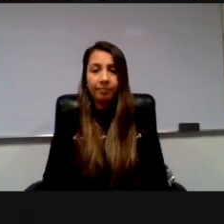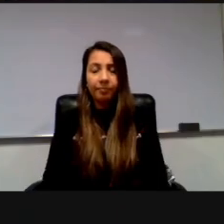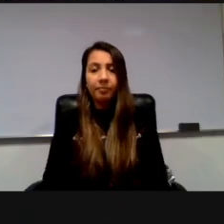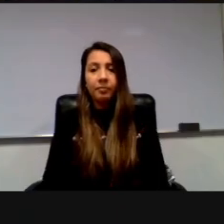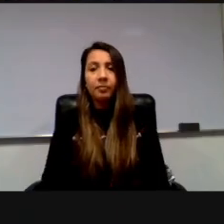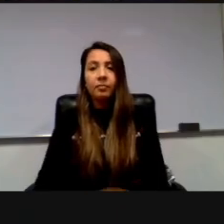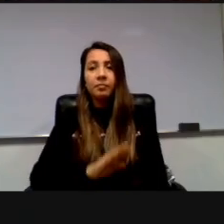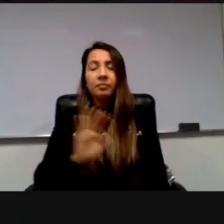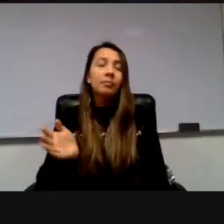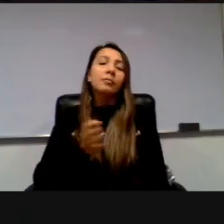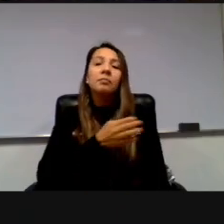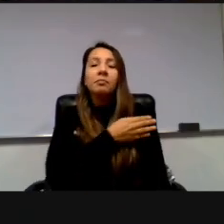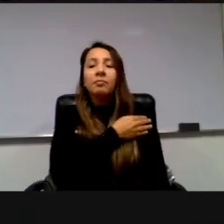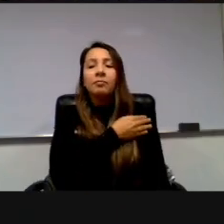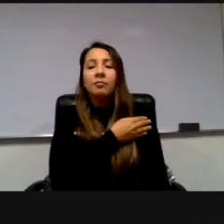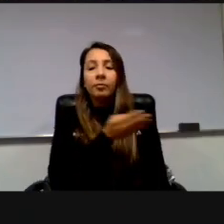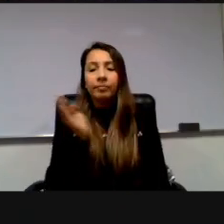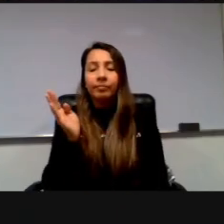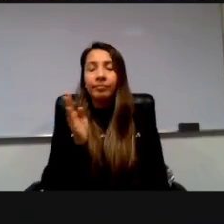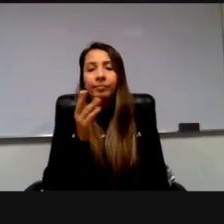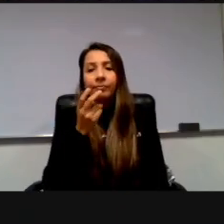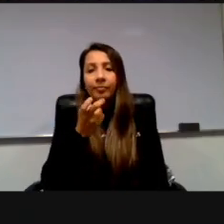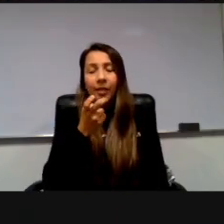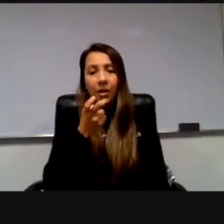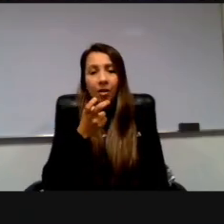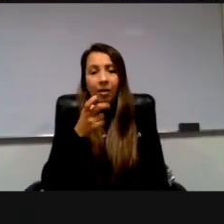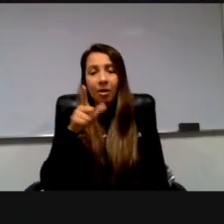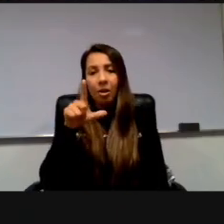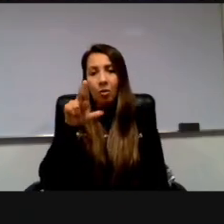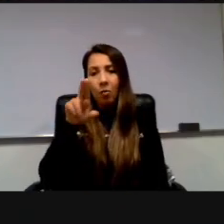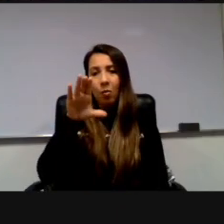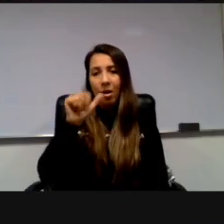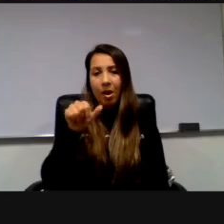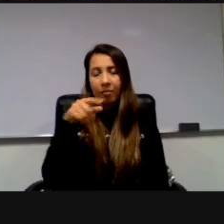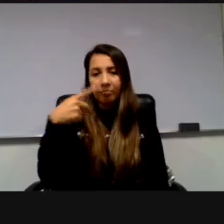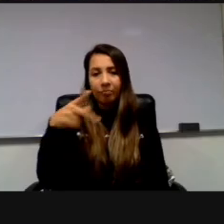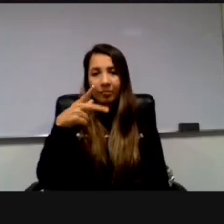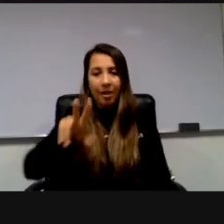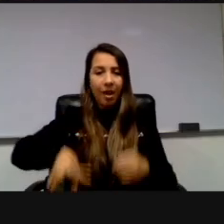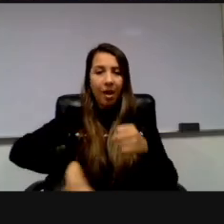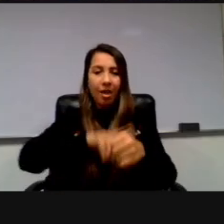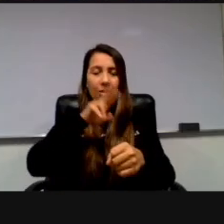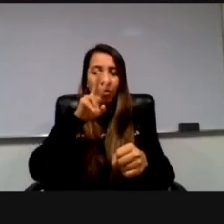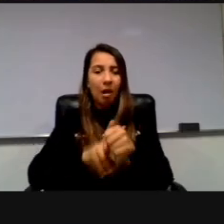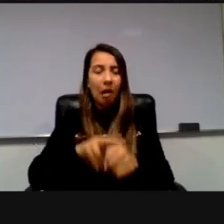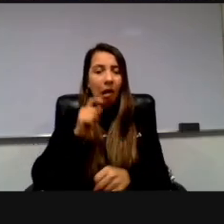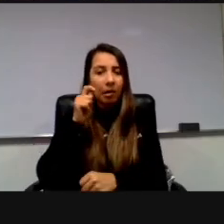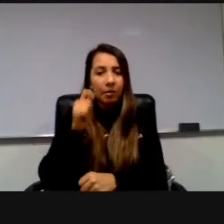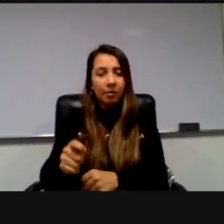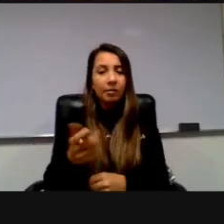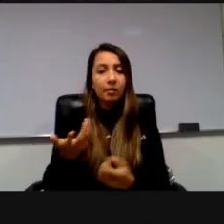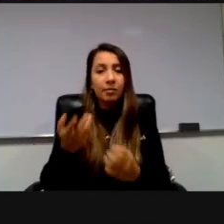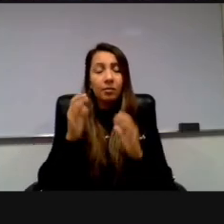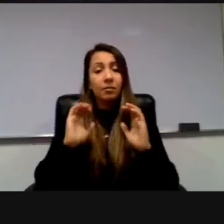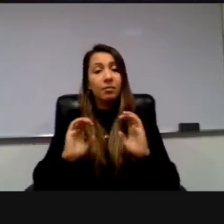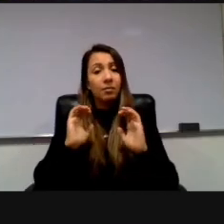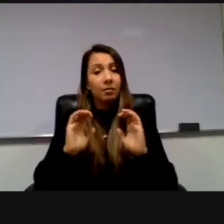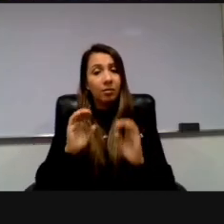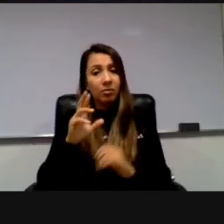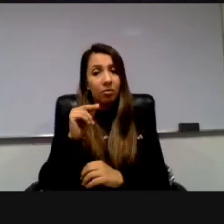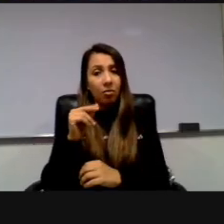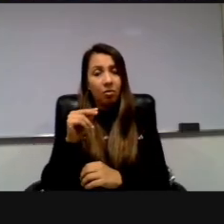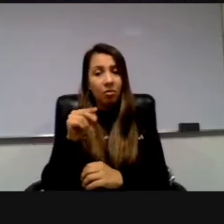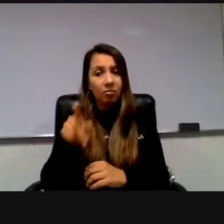Bueno, entonces, para poder inferir la naturaleza de Luca, por un lado, debemos de tener cuidado de no sobreestimar